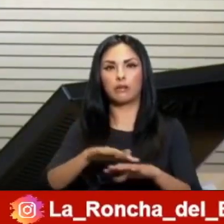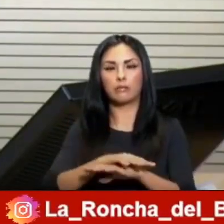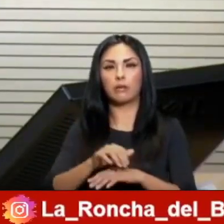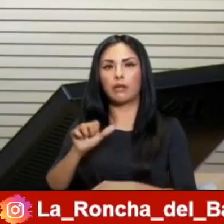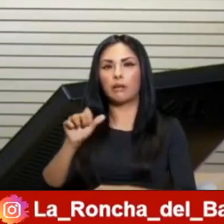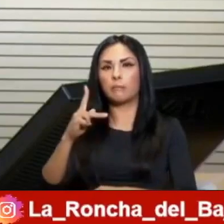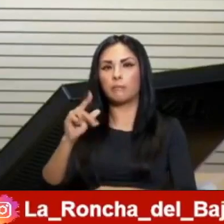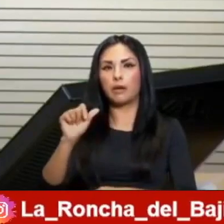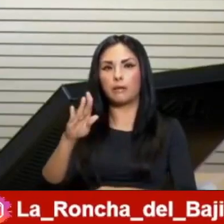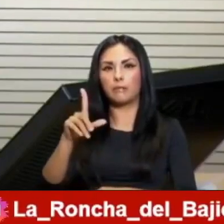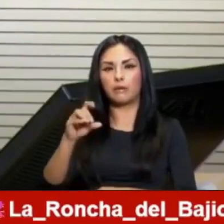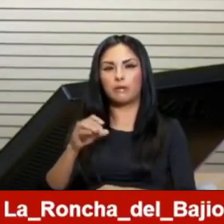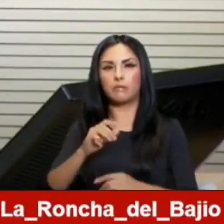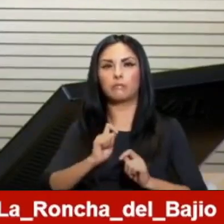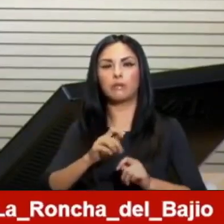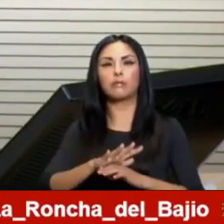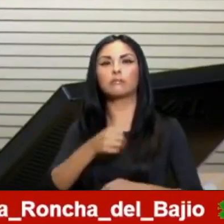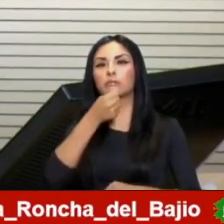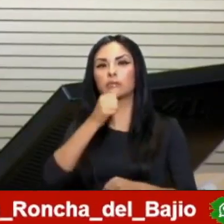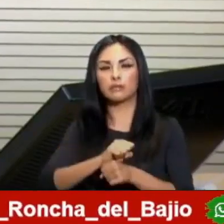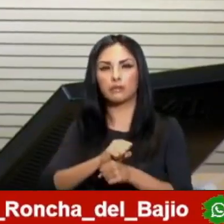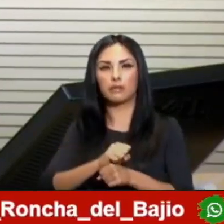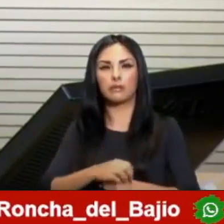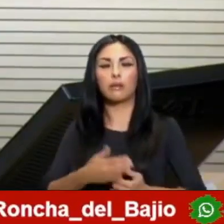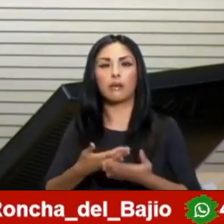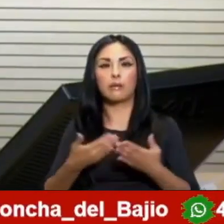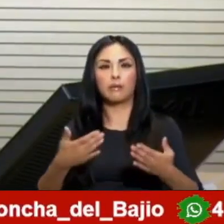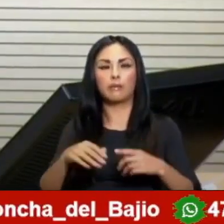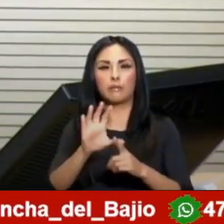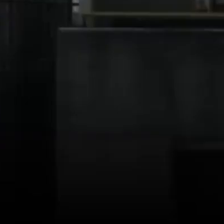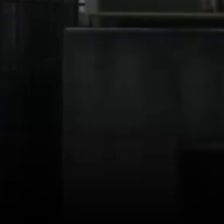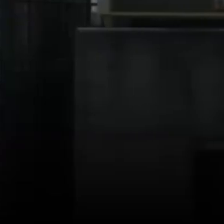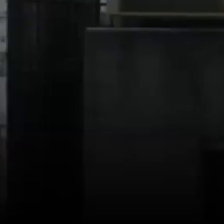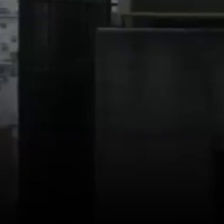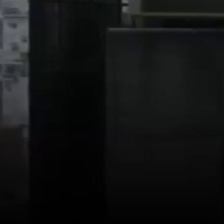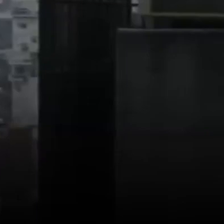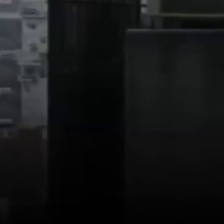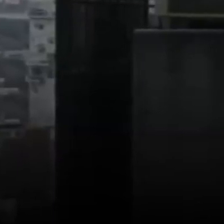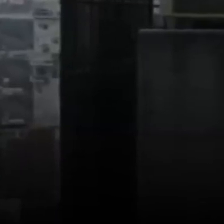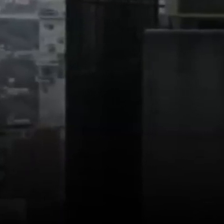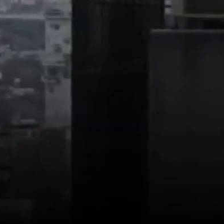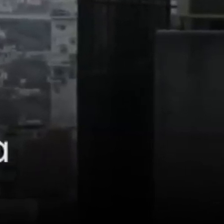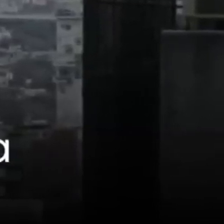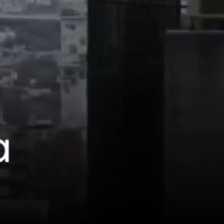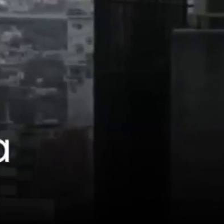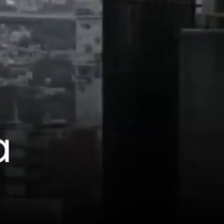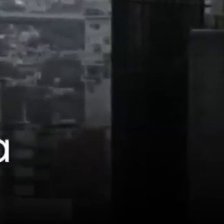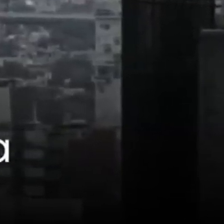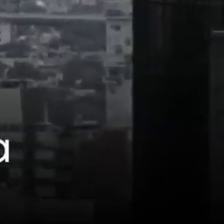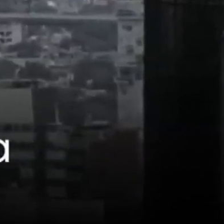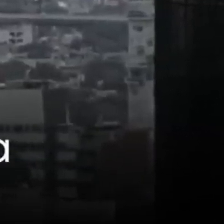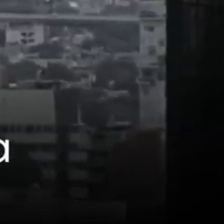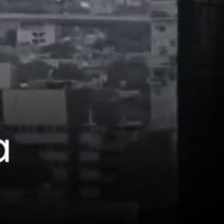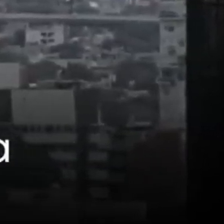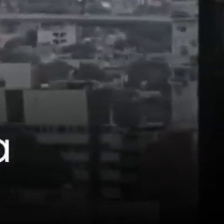de acuerdo a los límites máximos permisibles fijados por la norma oficial mexicana aplicables, así como dictar